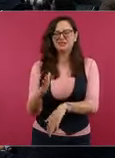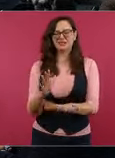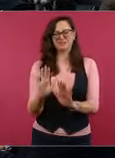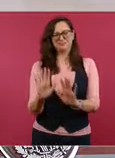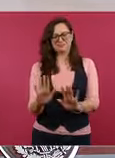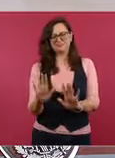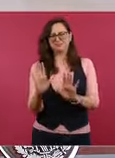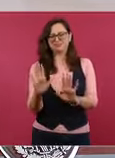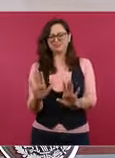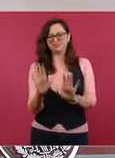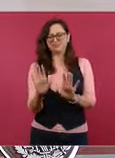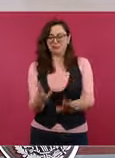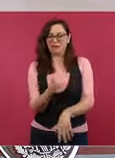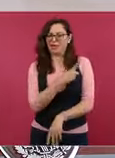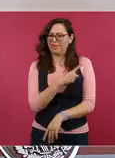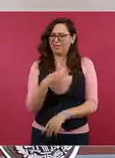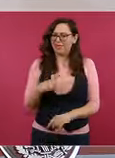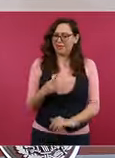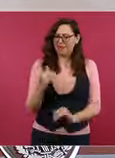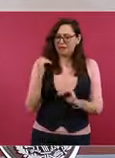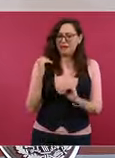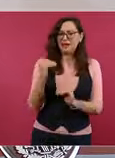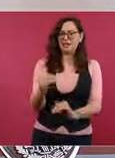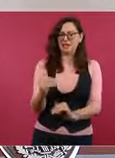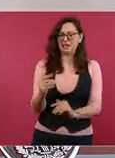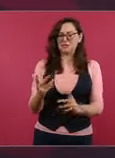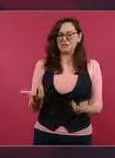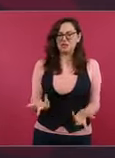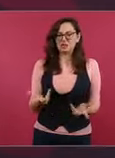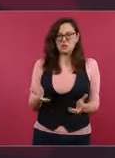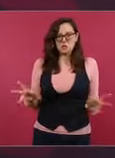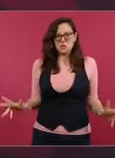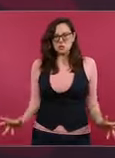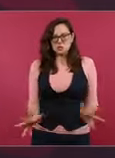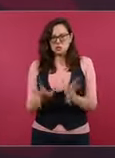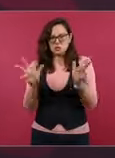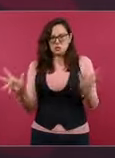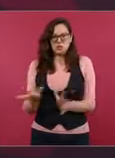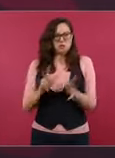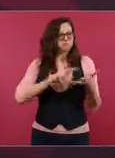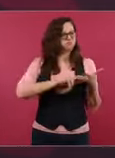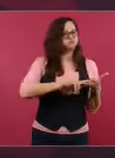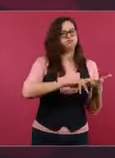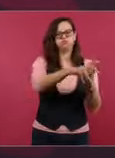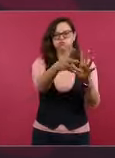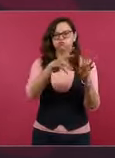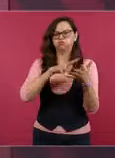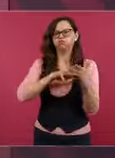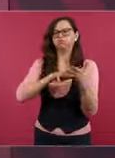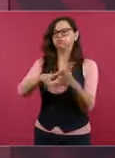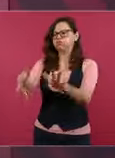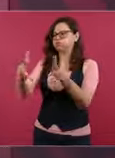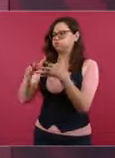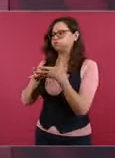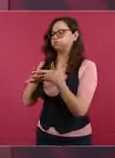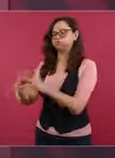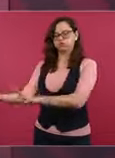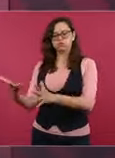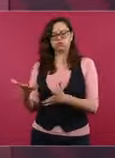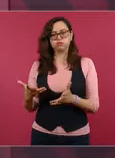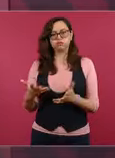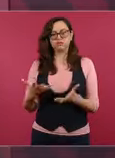y no optar por la violencia y no hacer apología de la